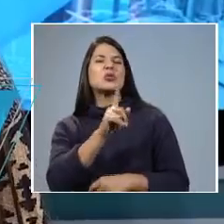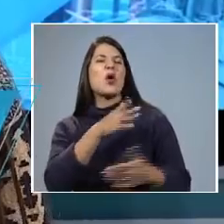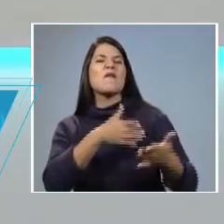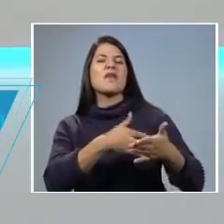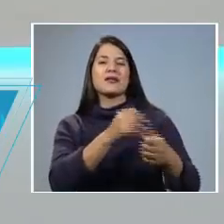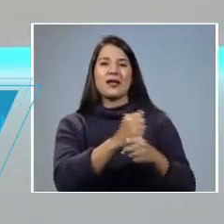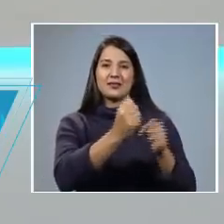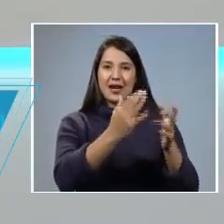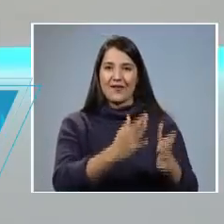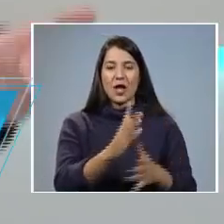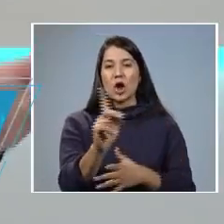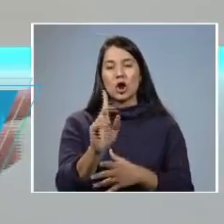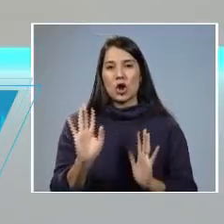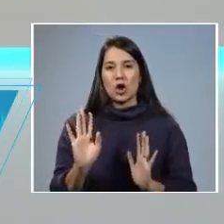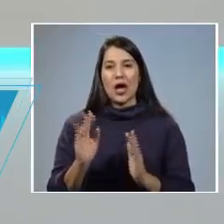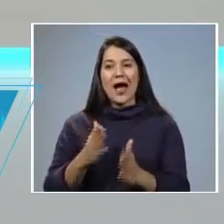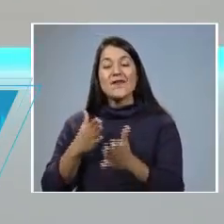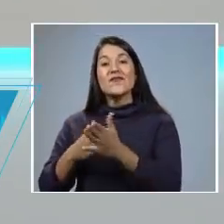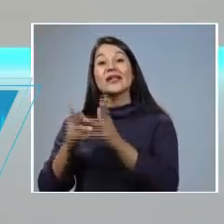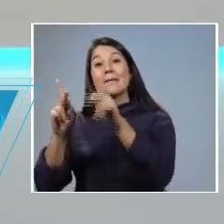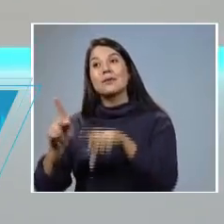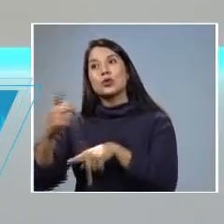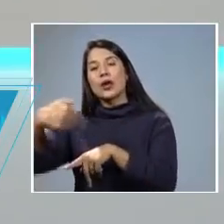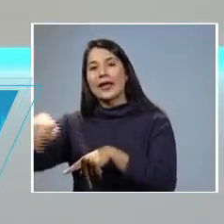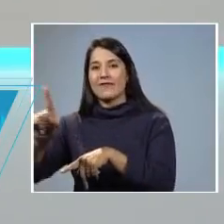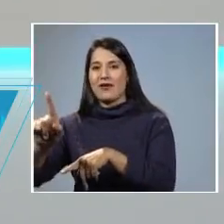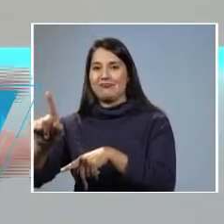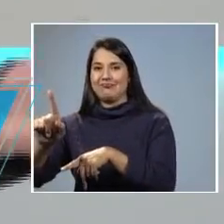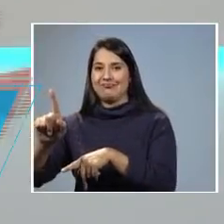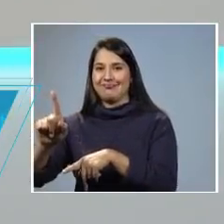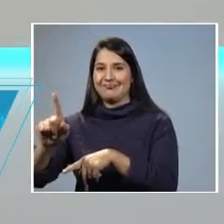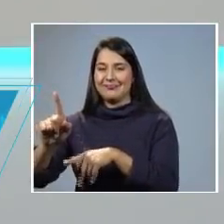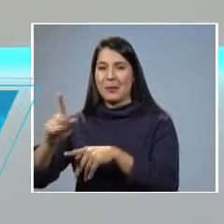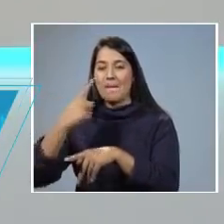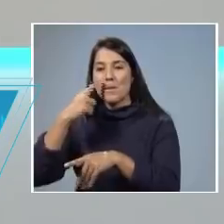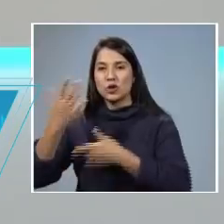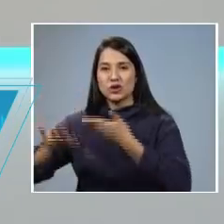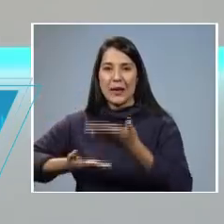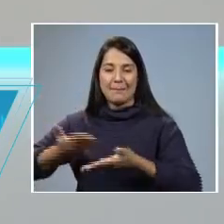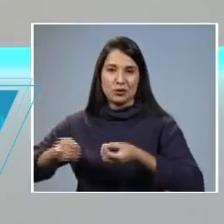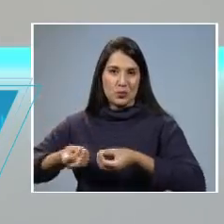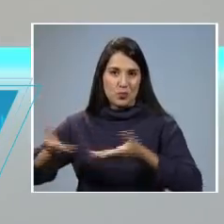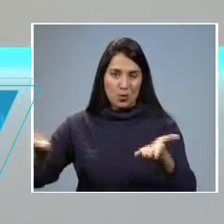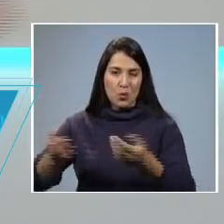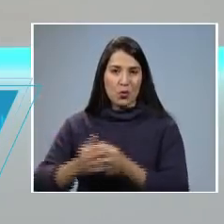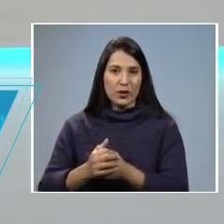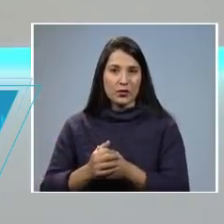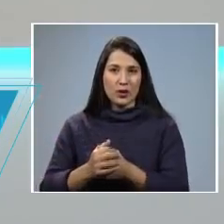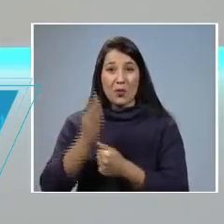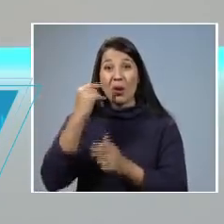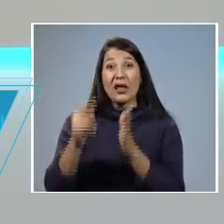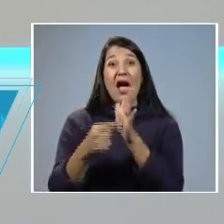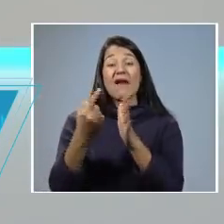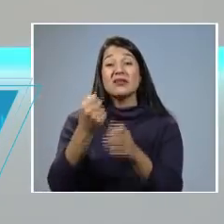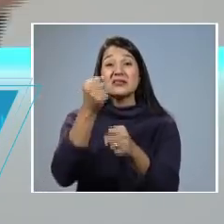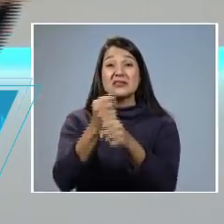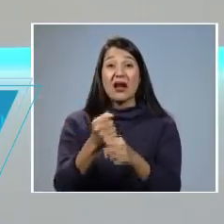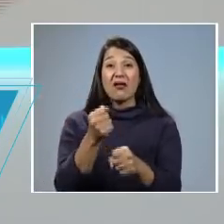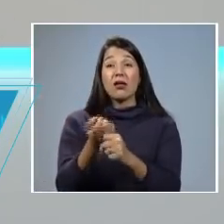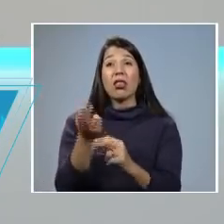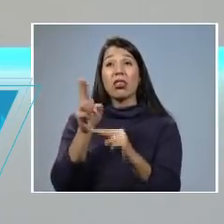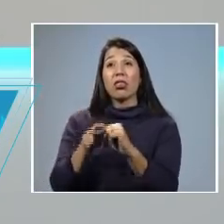trabajan, sino a quienes vamos a recibir los servicios públicos, digamos, que de alguna manera con la lentitud que a veces se trabaja,